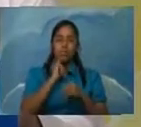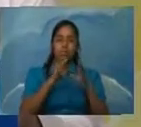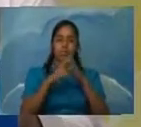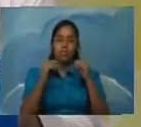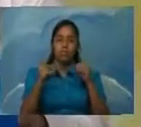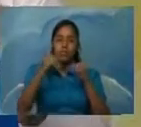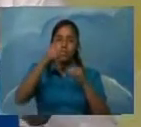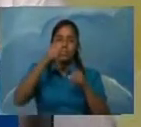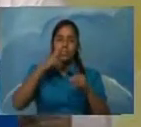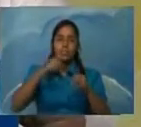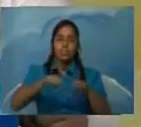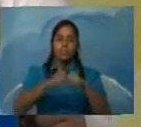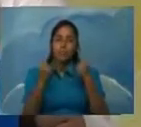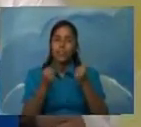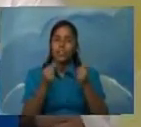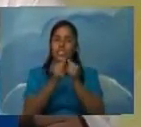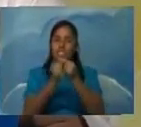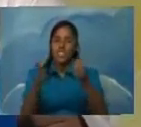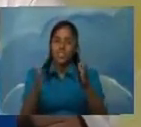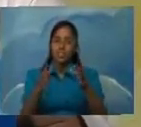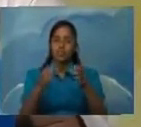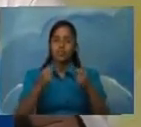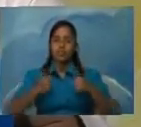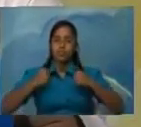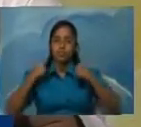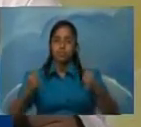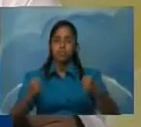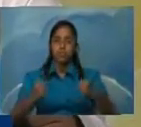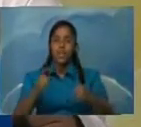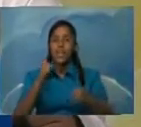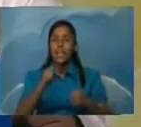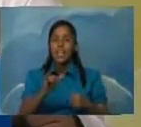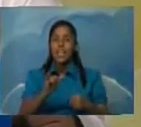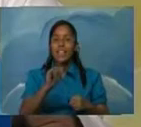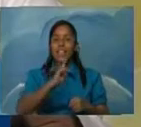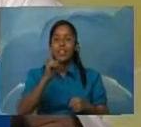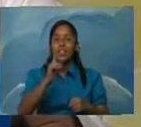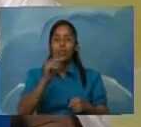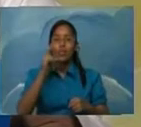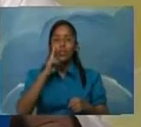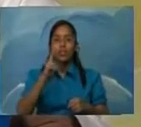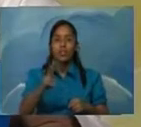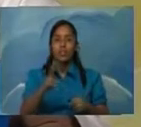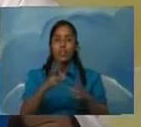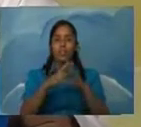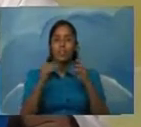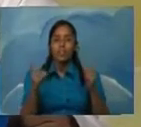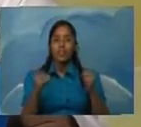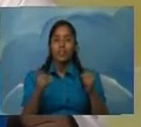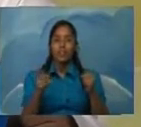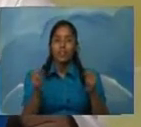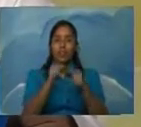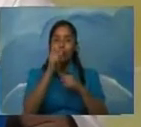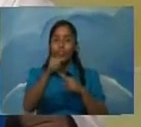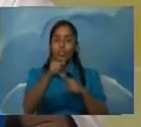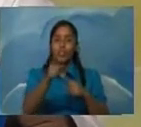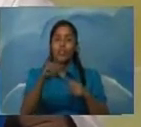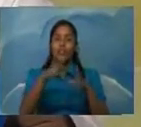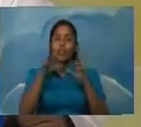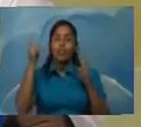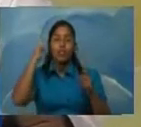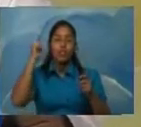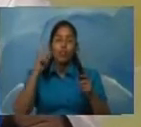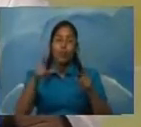esta fiesta. Y dice el versículo 4, y no se verá levadura contigo en todo tu